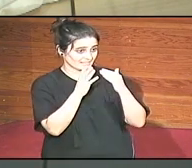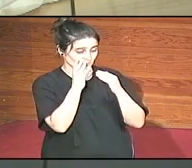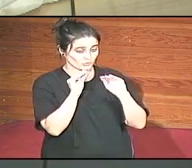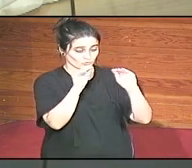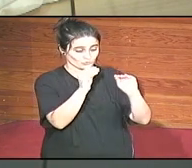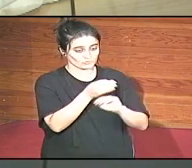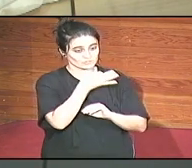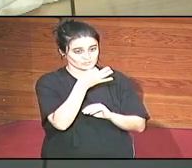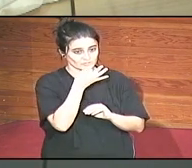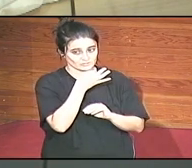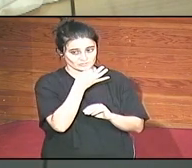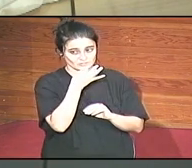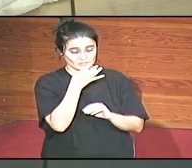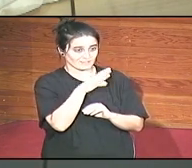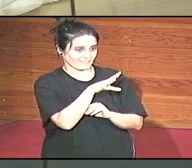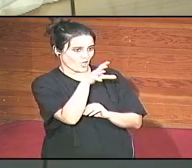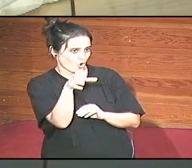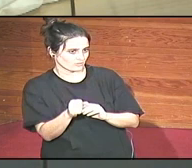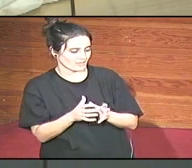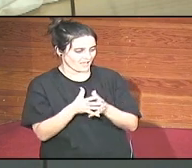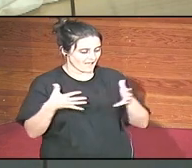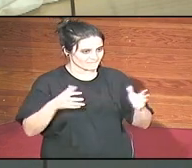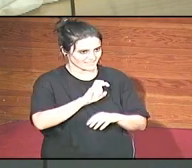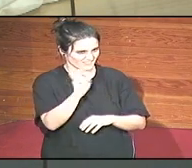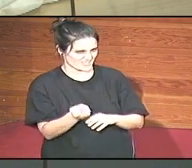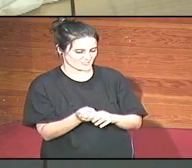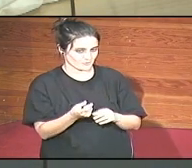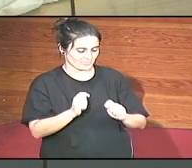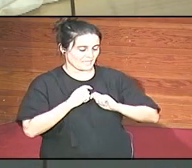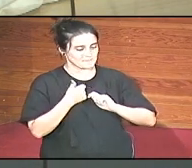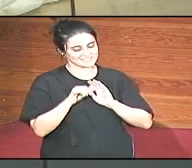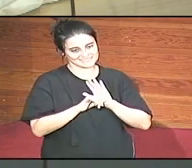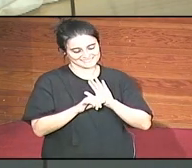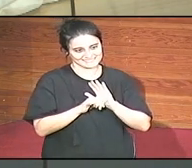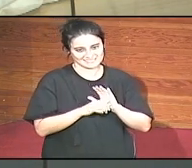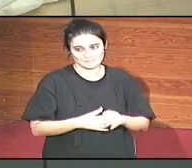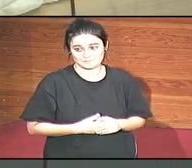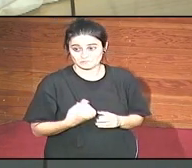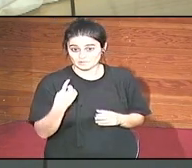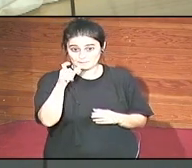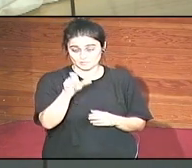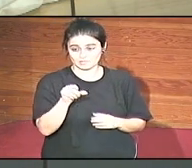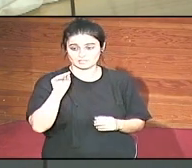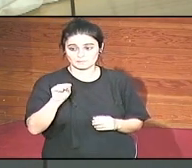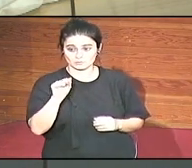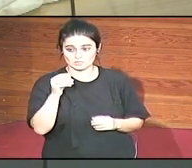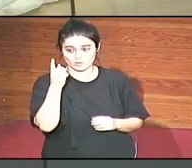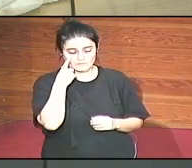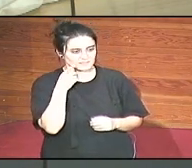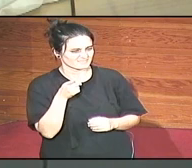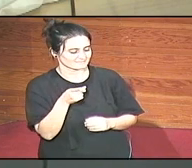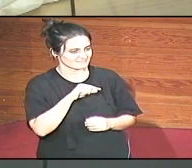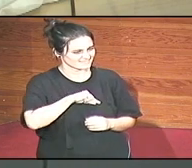poquito más a un continente tan grande no y tan diverso se ha preguntado una persona que como llevaba a saber aquellos